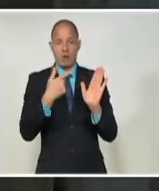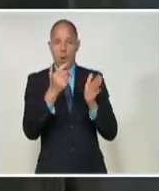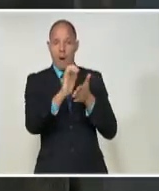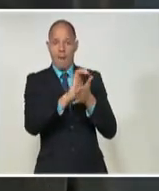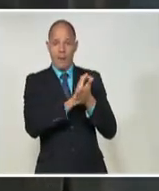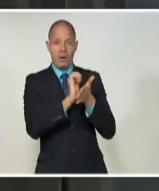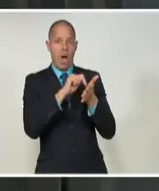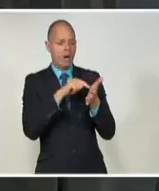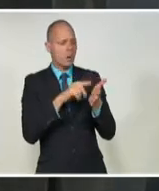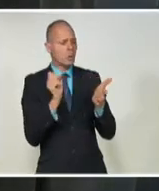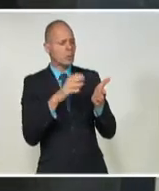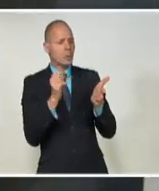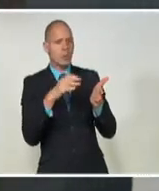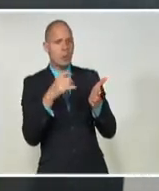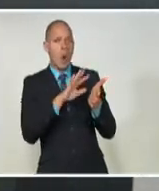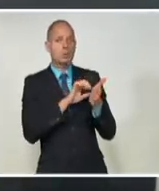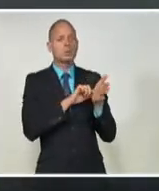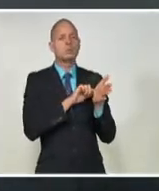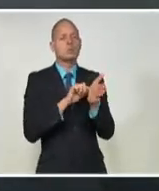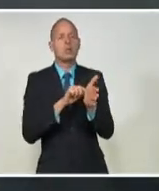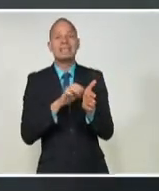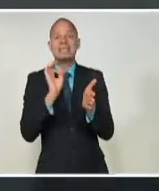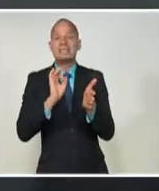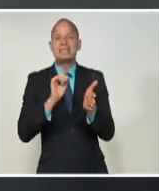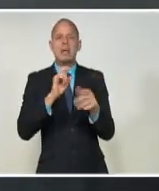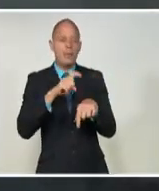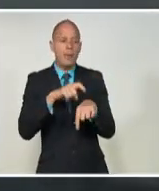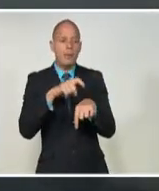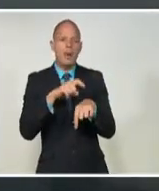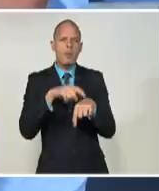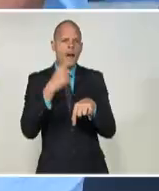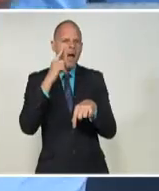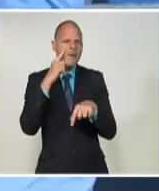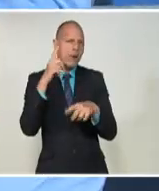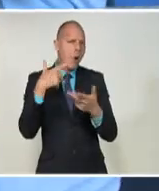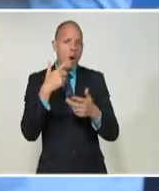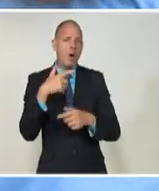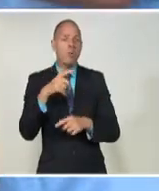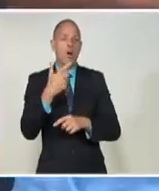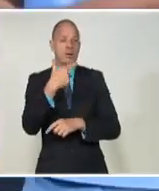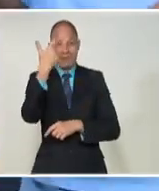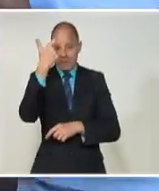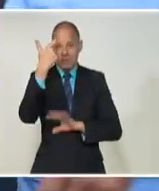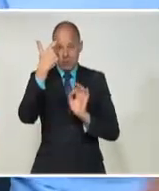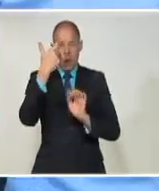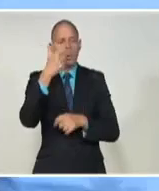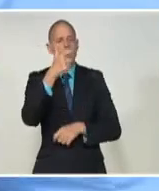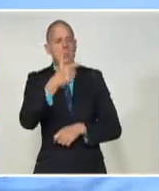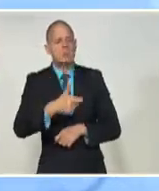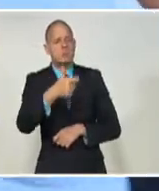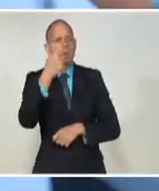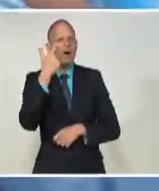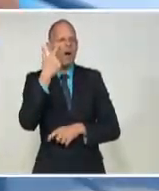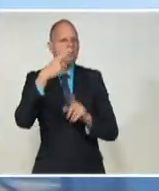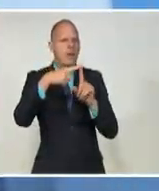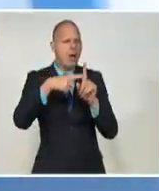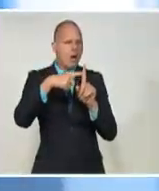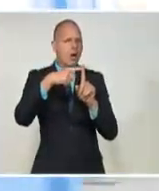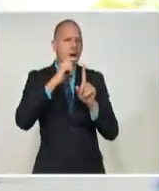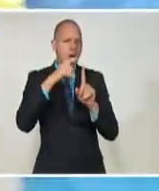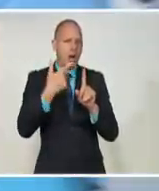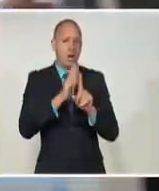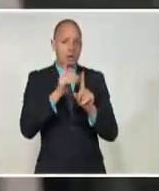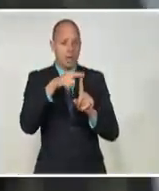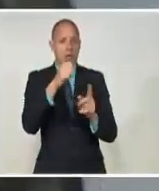termosensibles. Monitoreamos la temperatura minuto a minuto con los instrumentos metrológicos. Ellos están certificados por la Oficina Territorial